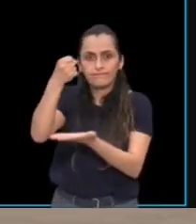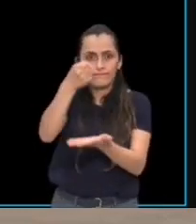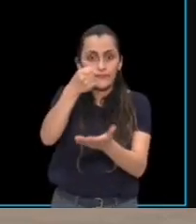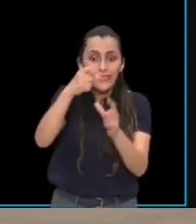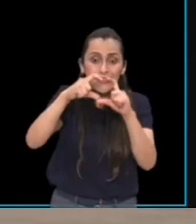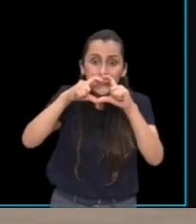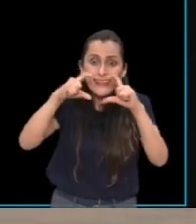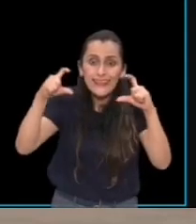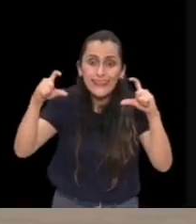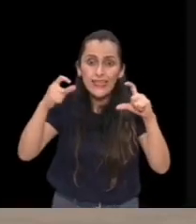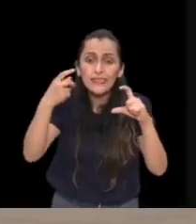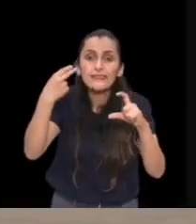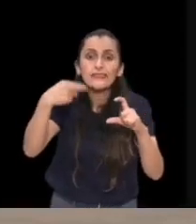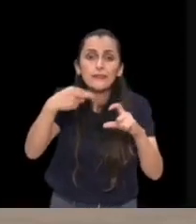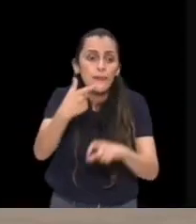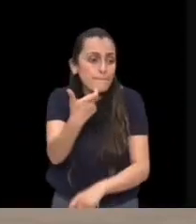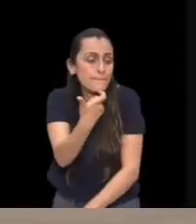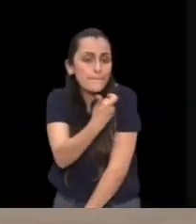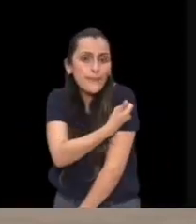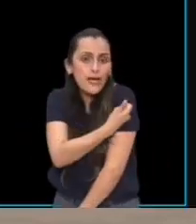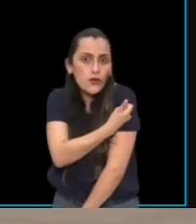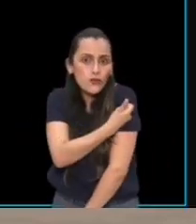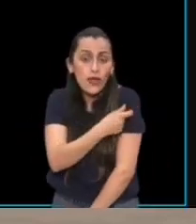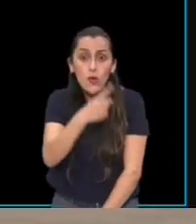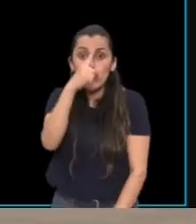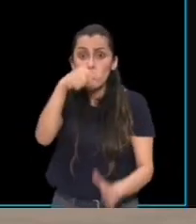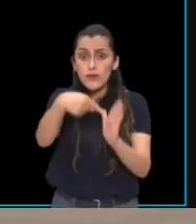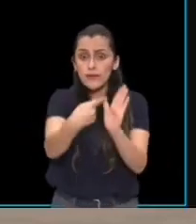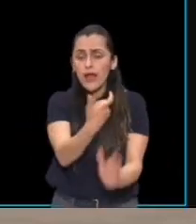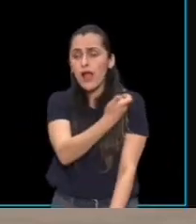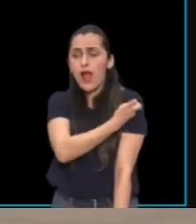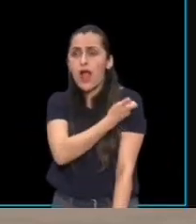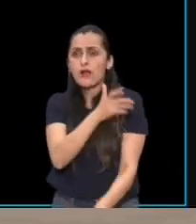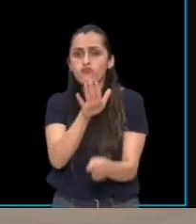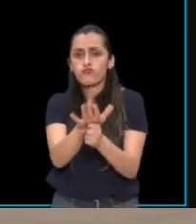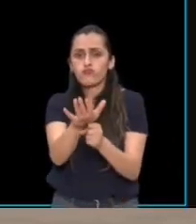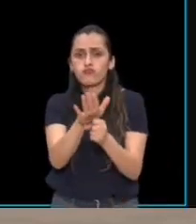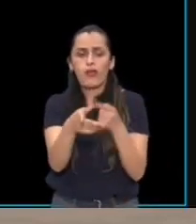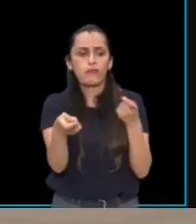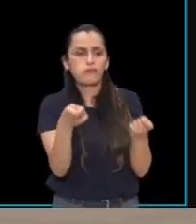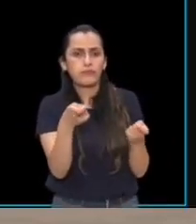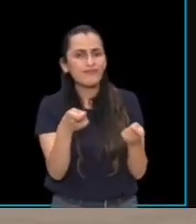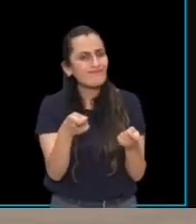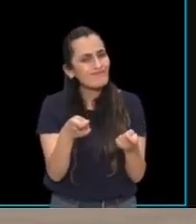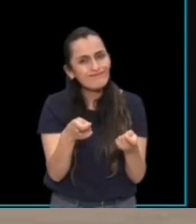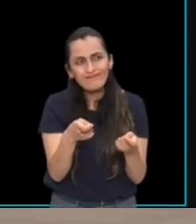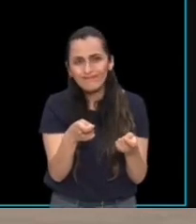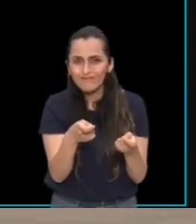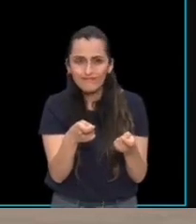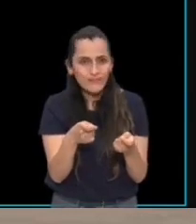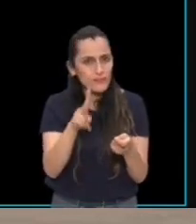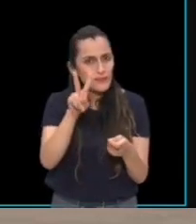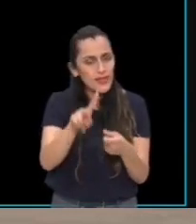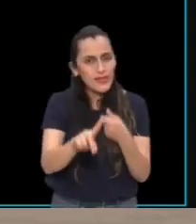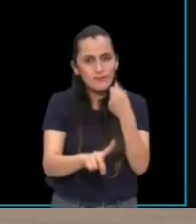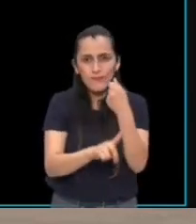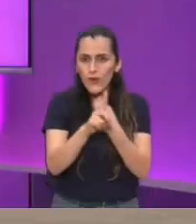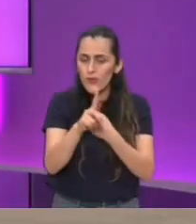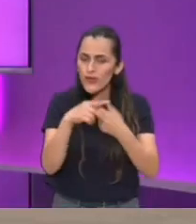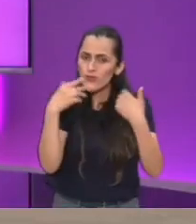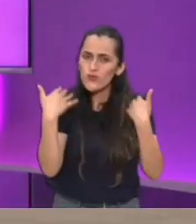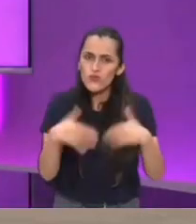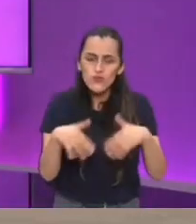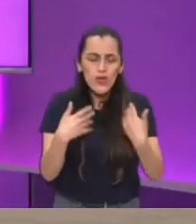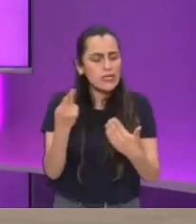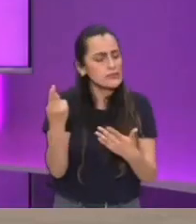vacunas. No va a suceder que solamente con una dosis vamos a poderlo controlar. Estamos ante un problema serio de salud pública que tenemos